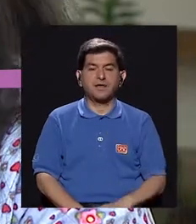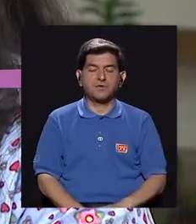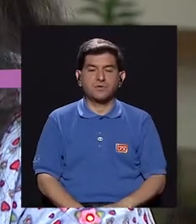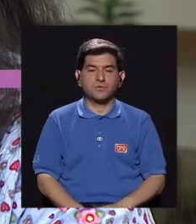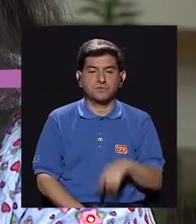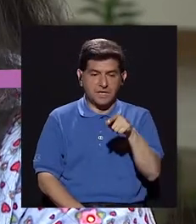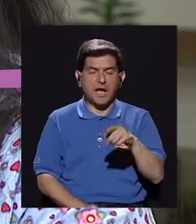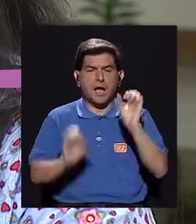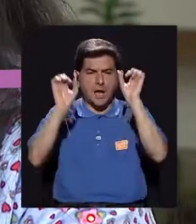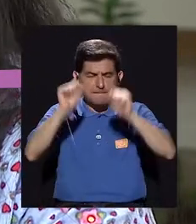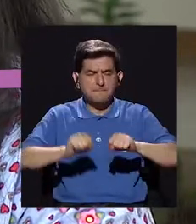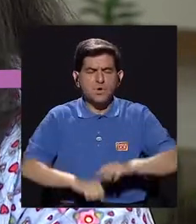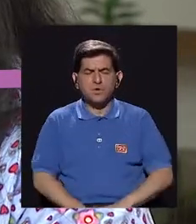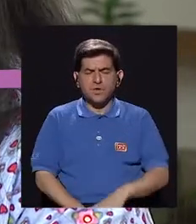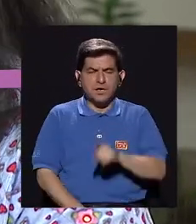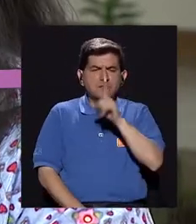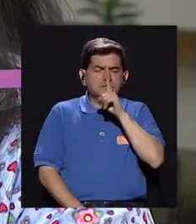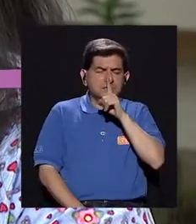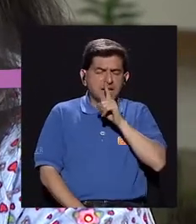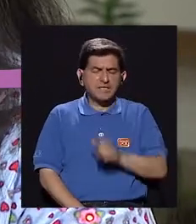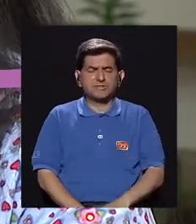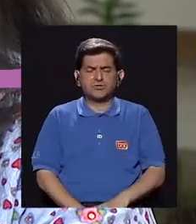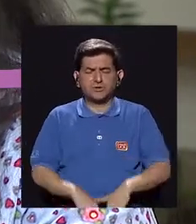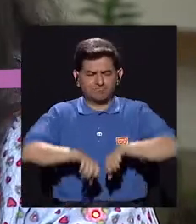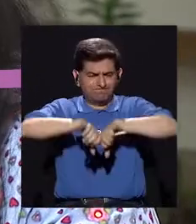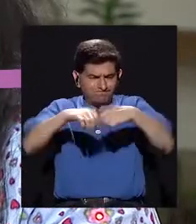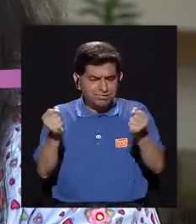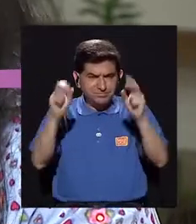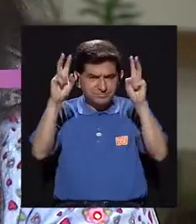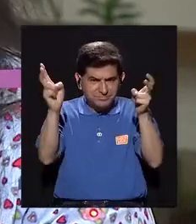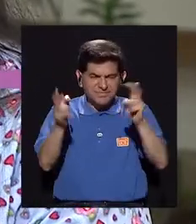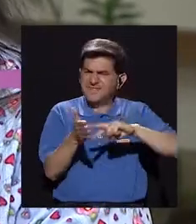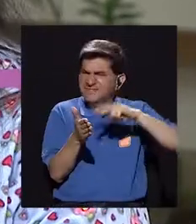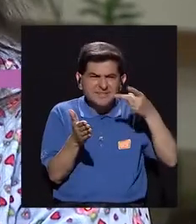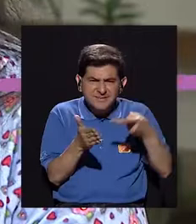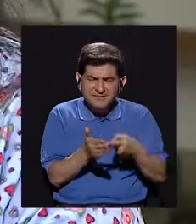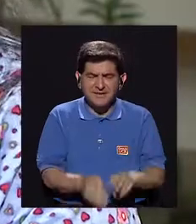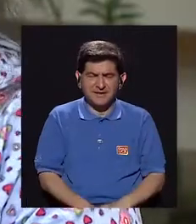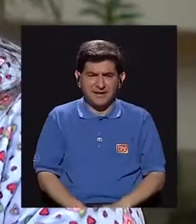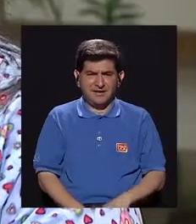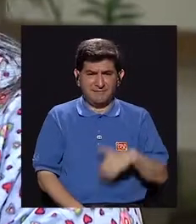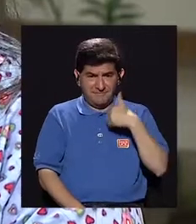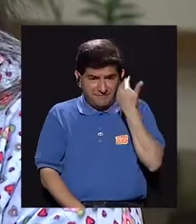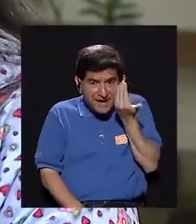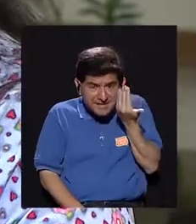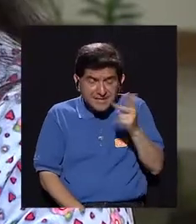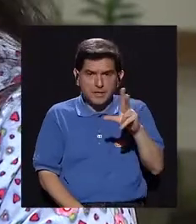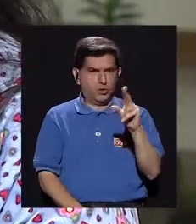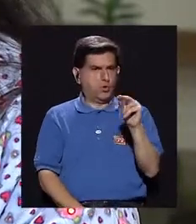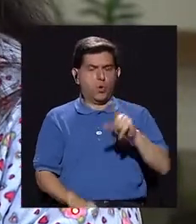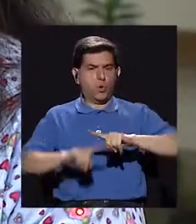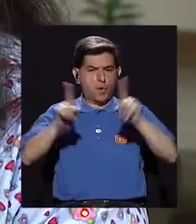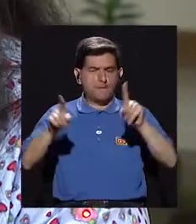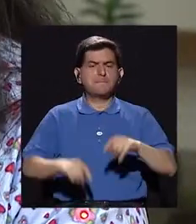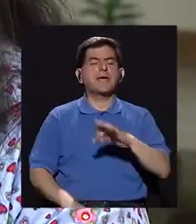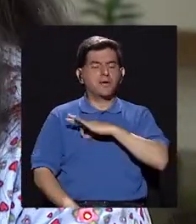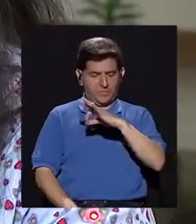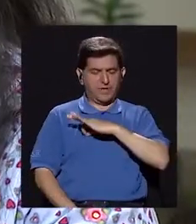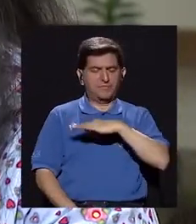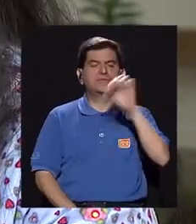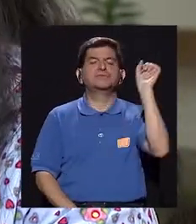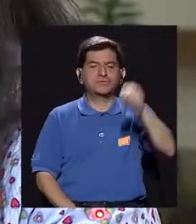este paso de poder romper el silencio, porque el romper el silencio no es fácil, pero definitivamente va a